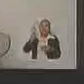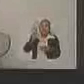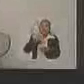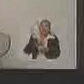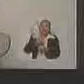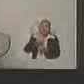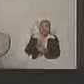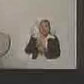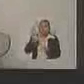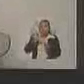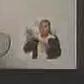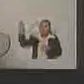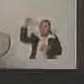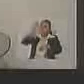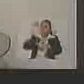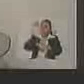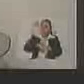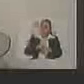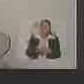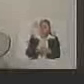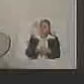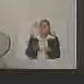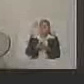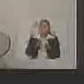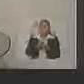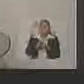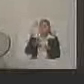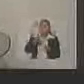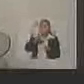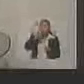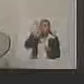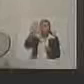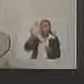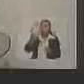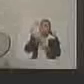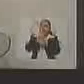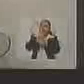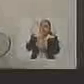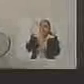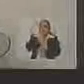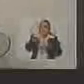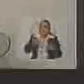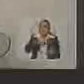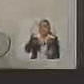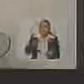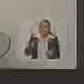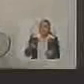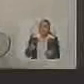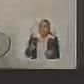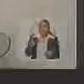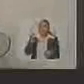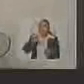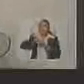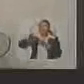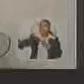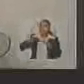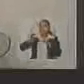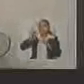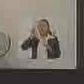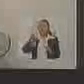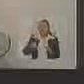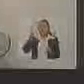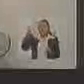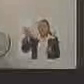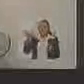en Ventanilla Única, orientando a todos nuestros vecinos, que esas personas realmente nos van a dar un